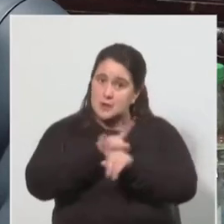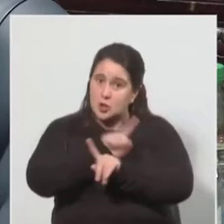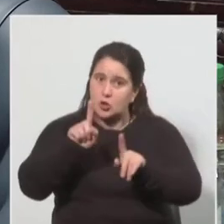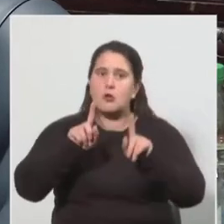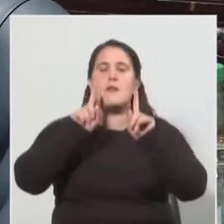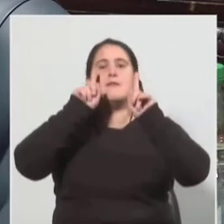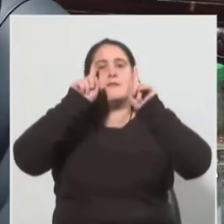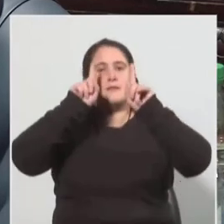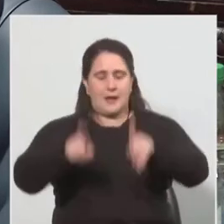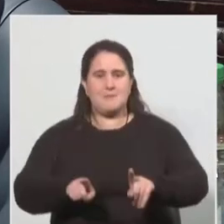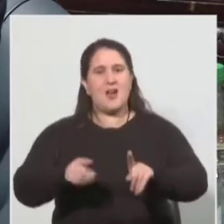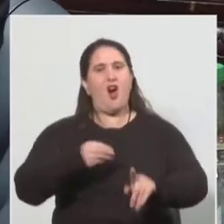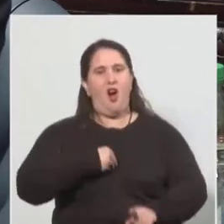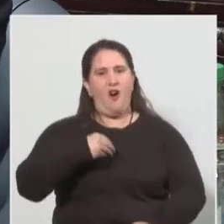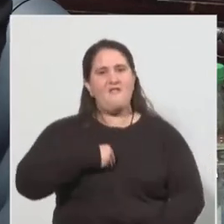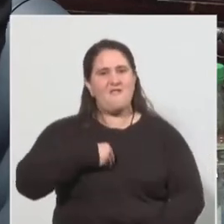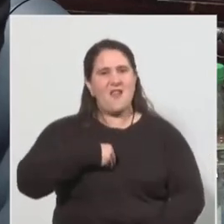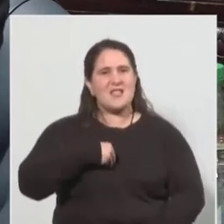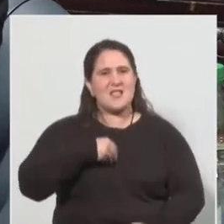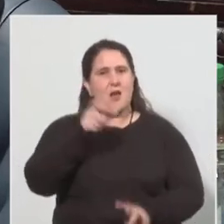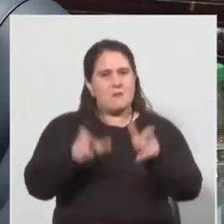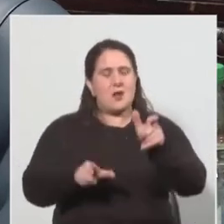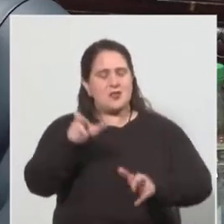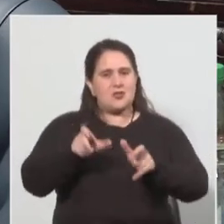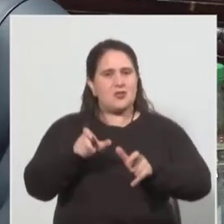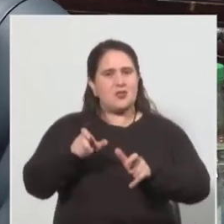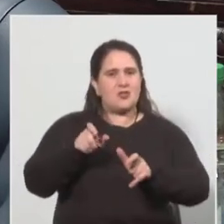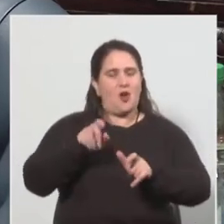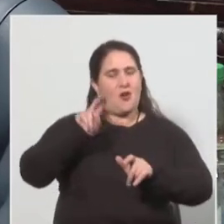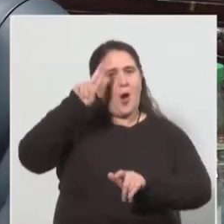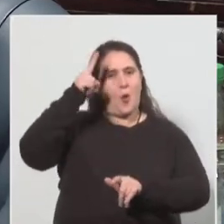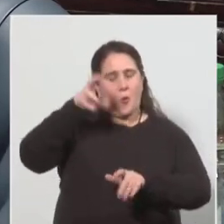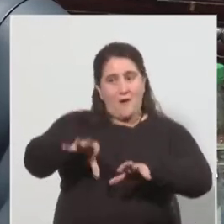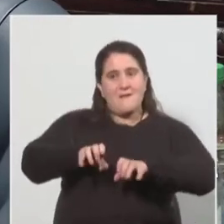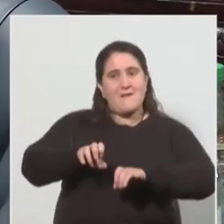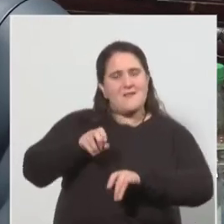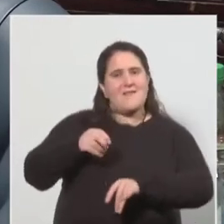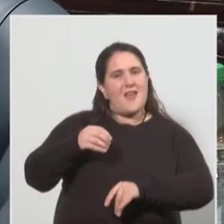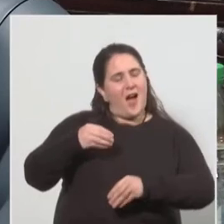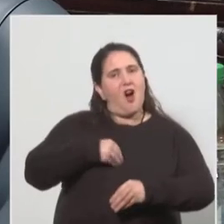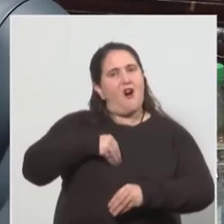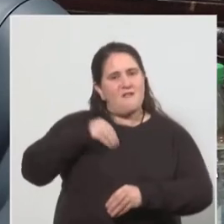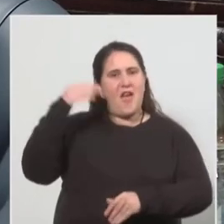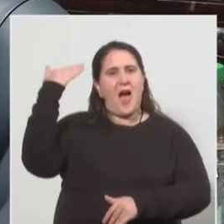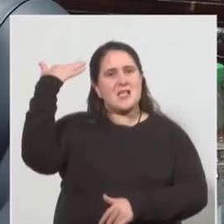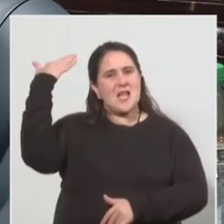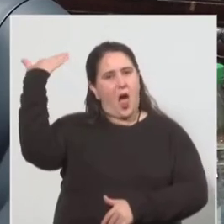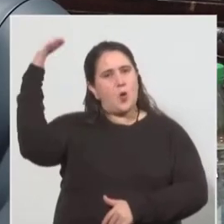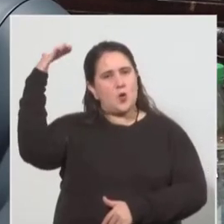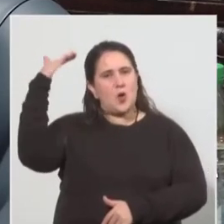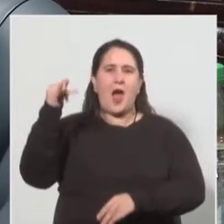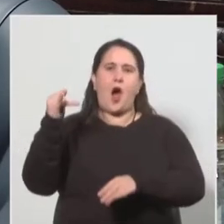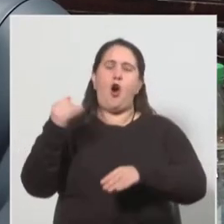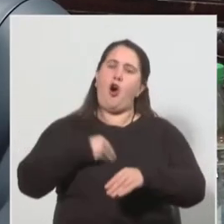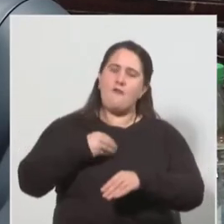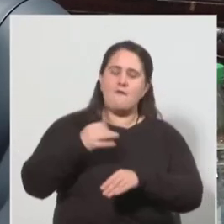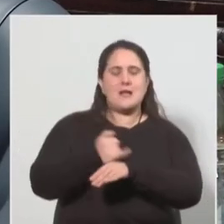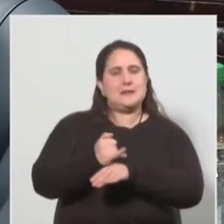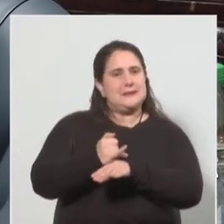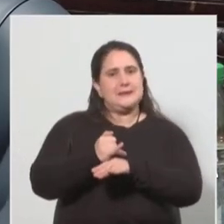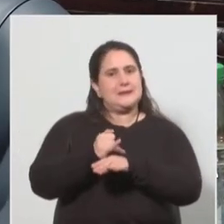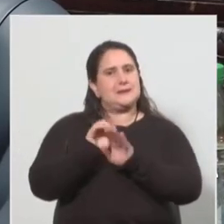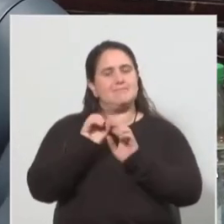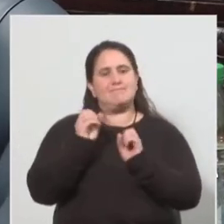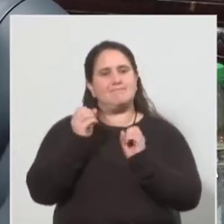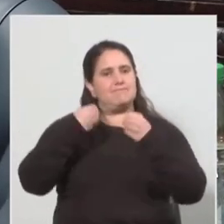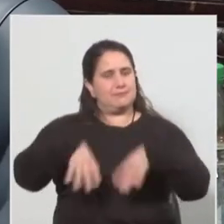también la confianza de la ciudadanía en las autoridades y las instituciones. La necesidad